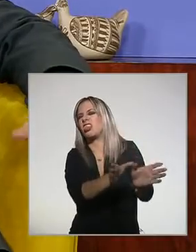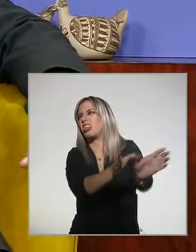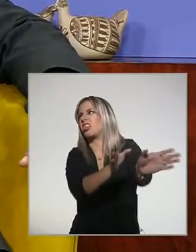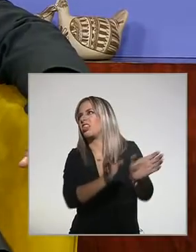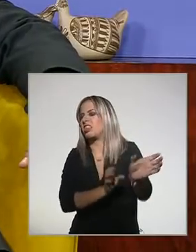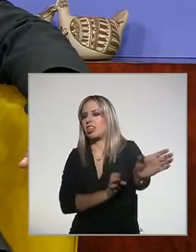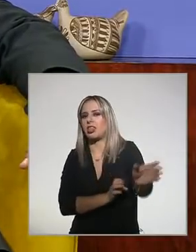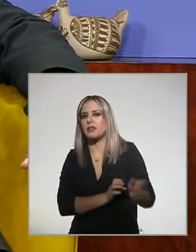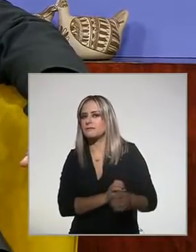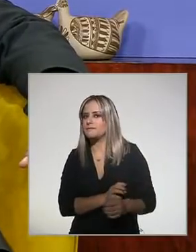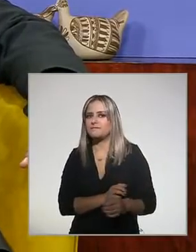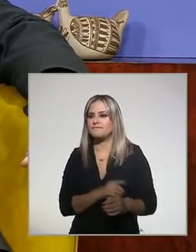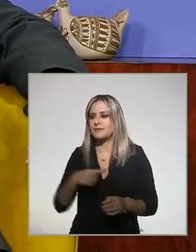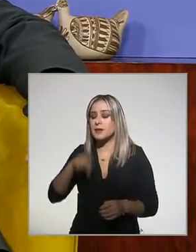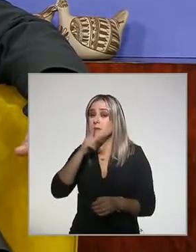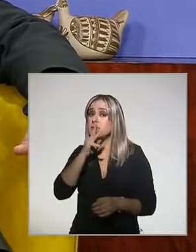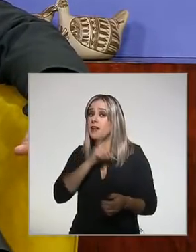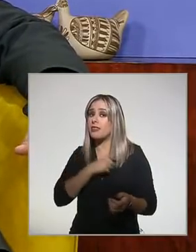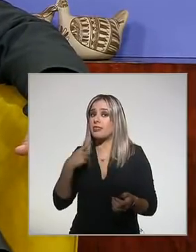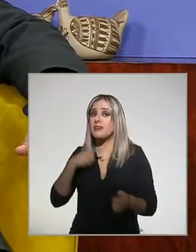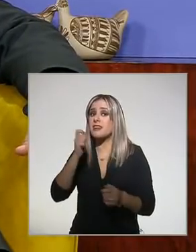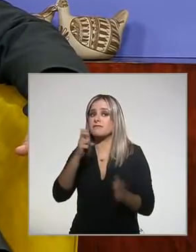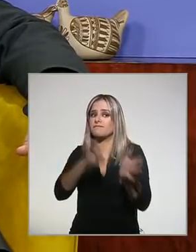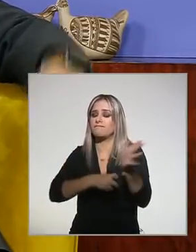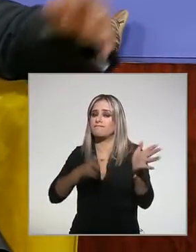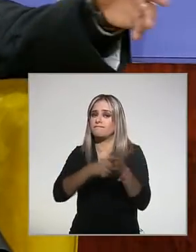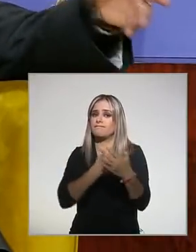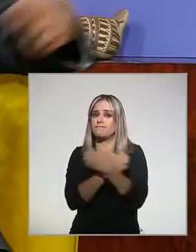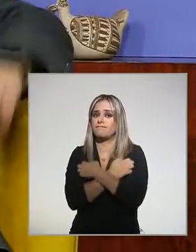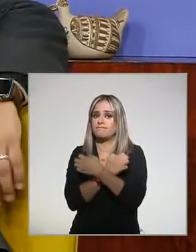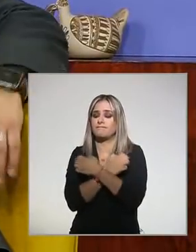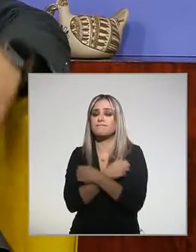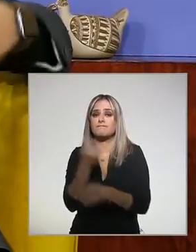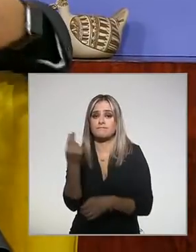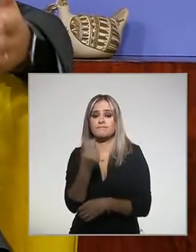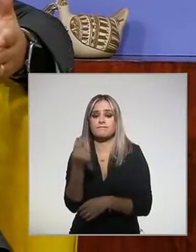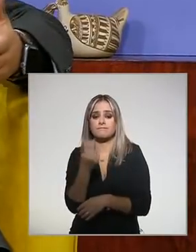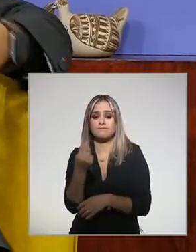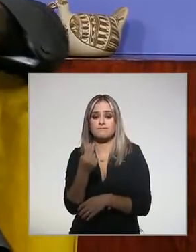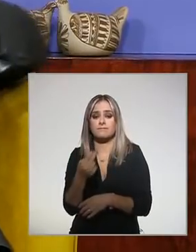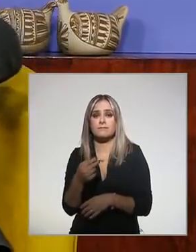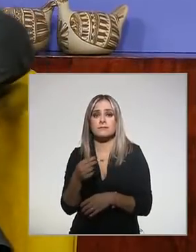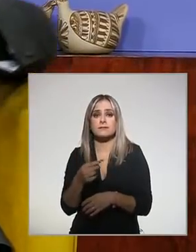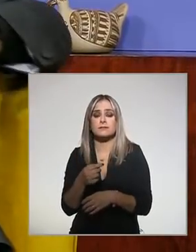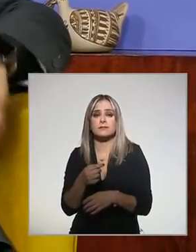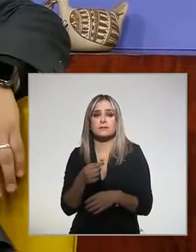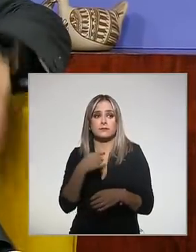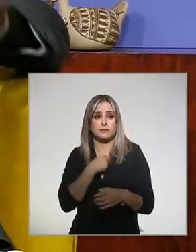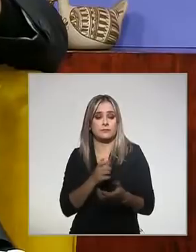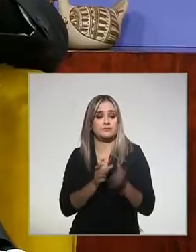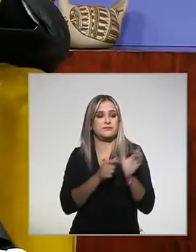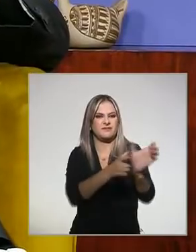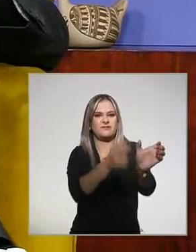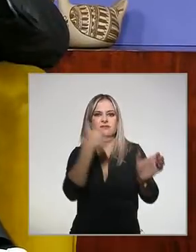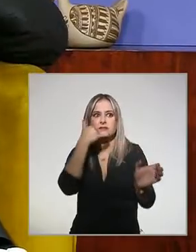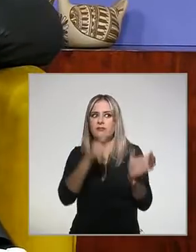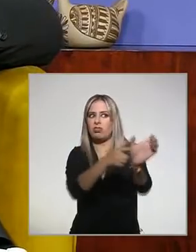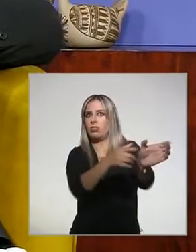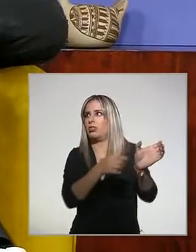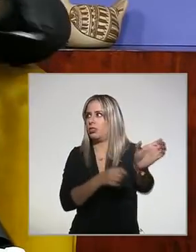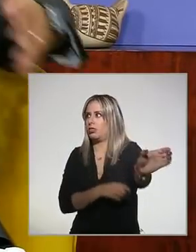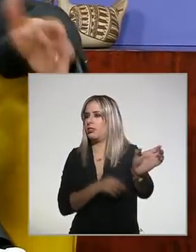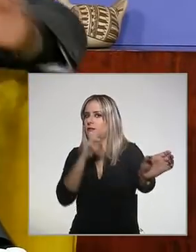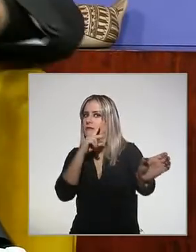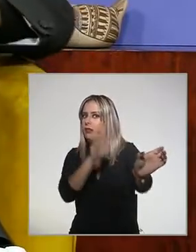de educar. Bien. Claro. Pues, es decir, y de ahí viene el título, ¿no? Yo que en niñeras es educo, ¿no? Uh-huh. Y de hecho, de niñera es yo no